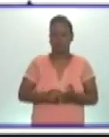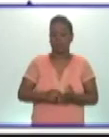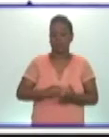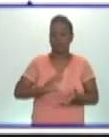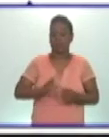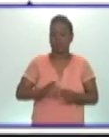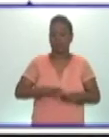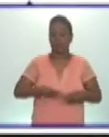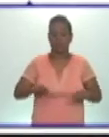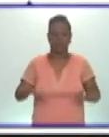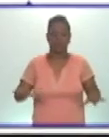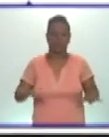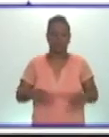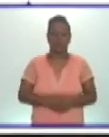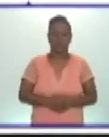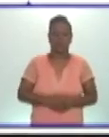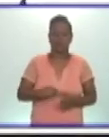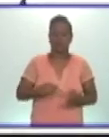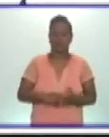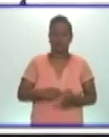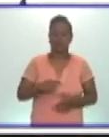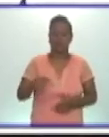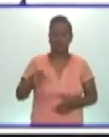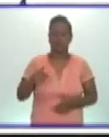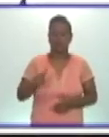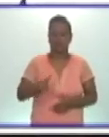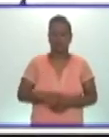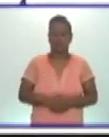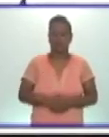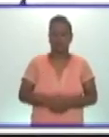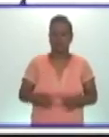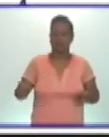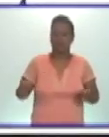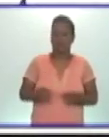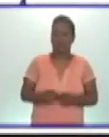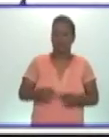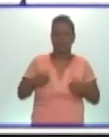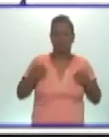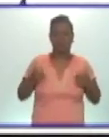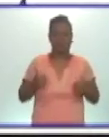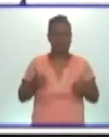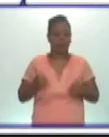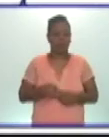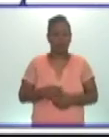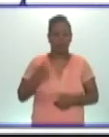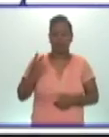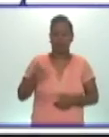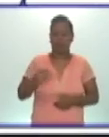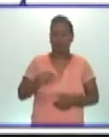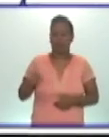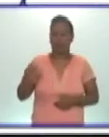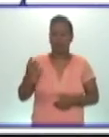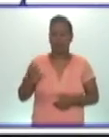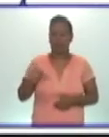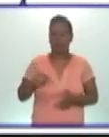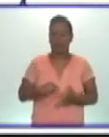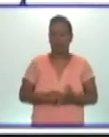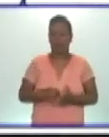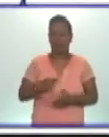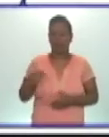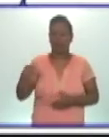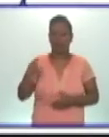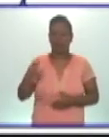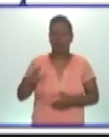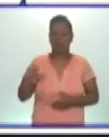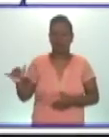tercios por menos 12. Simplificamos. Muy bien. Entonces, 2 tercios por menos 12